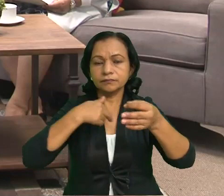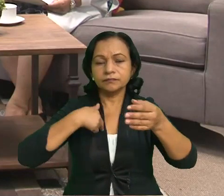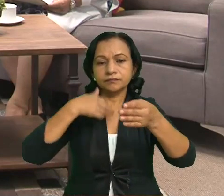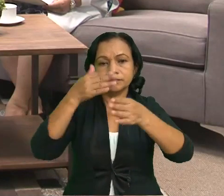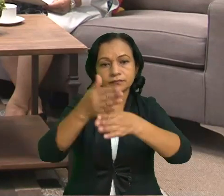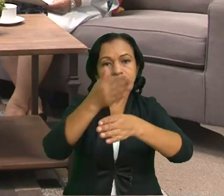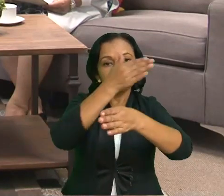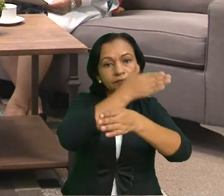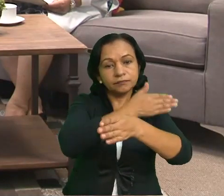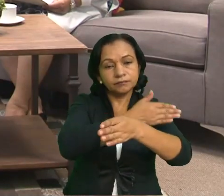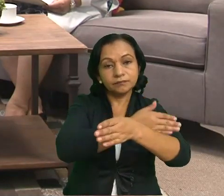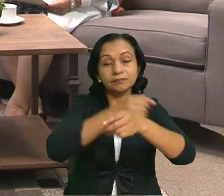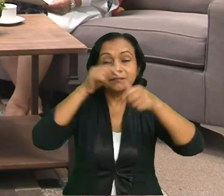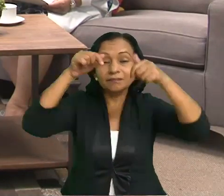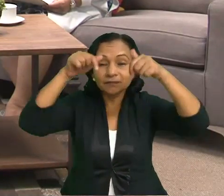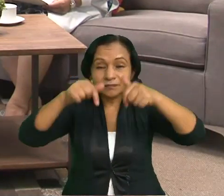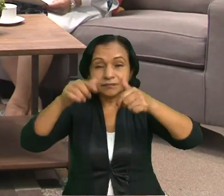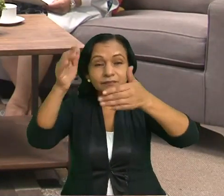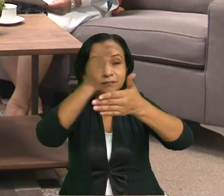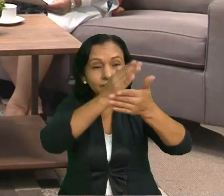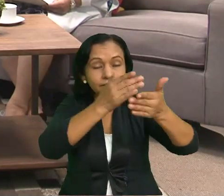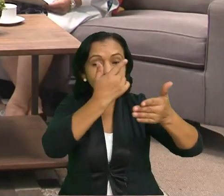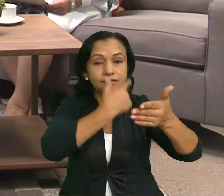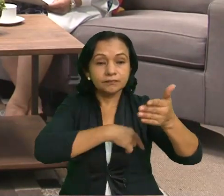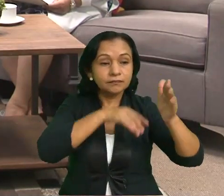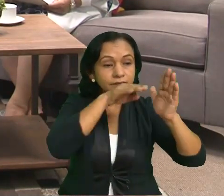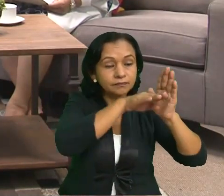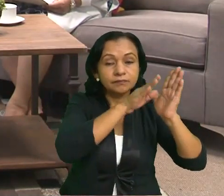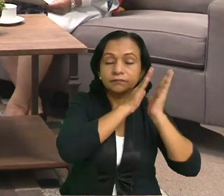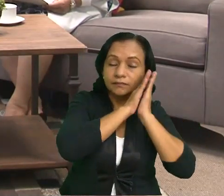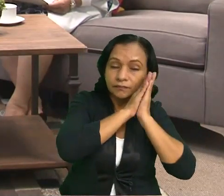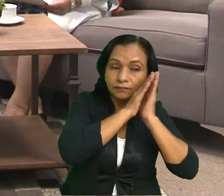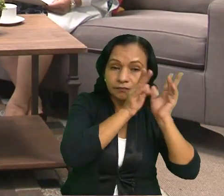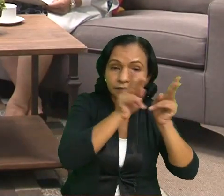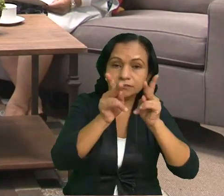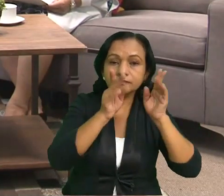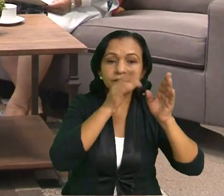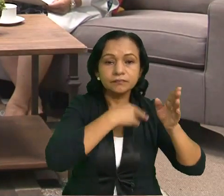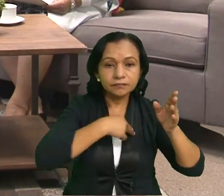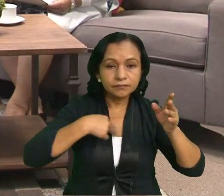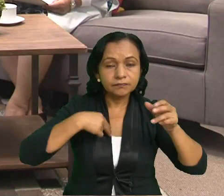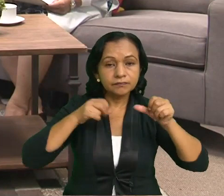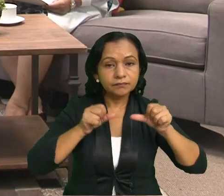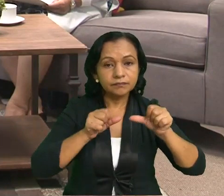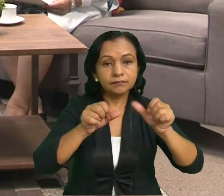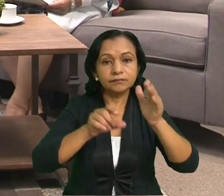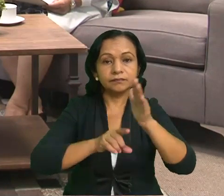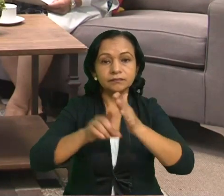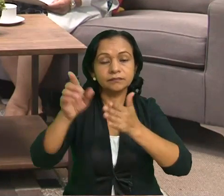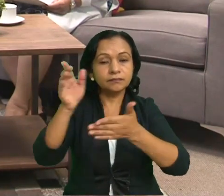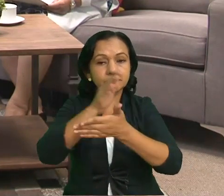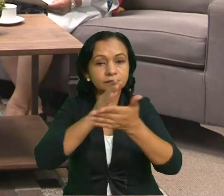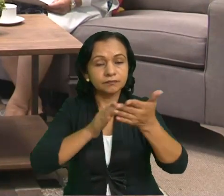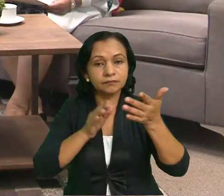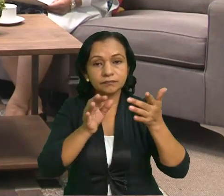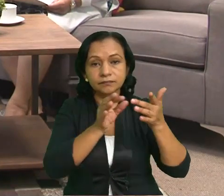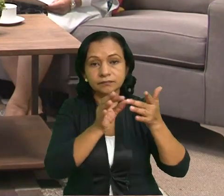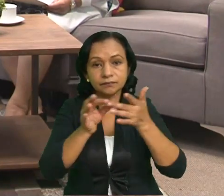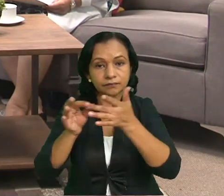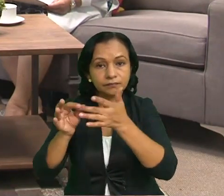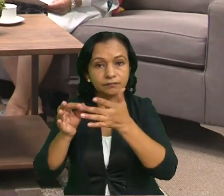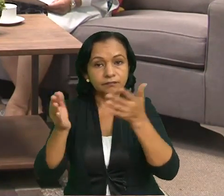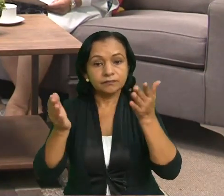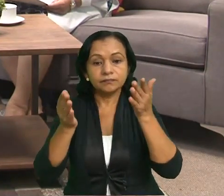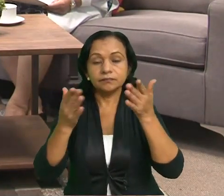lo que se está haciendo aún en algunos albergues y obviamente otros continuarán desarrollándose hay unas líneas específicas en torno a